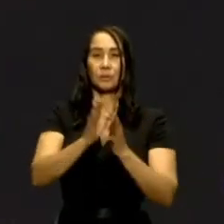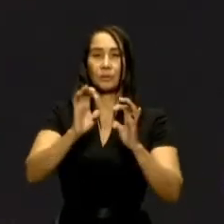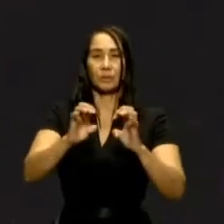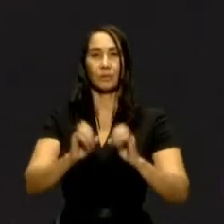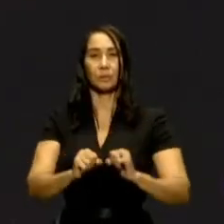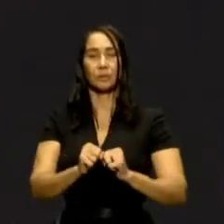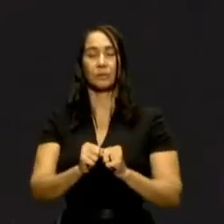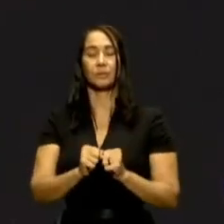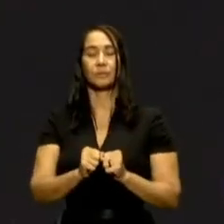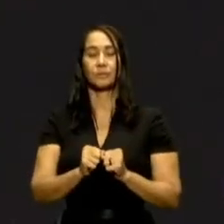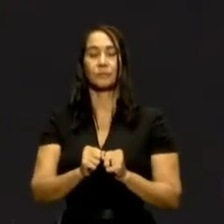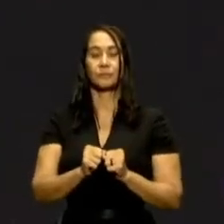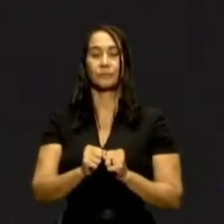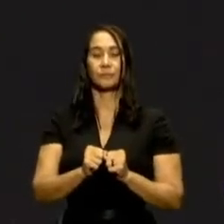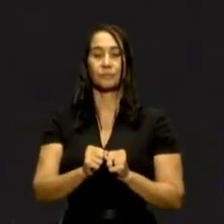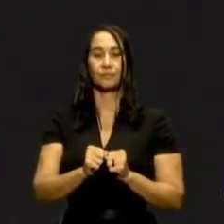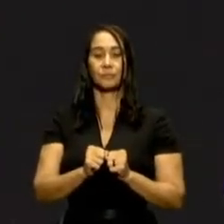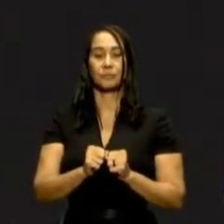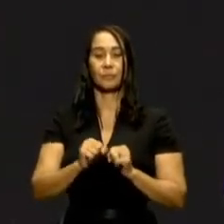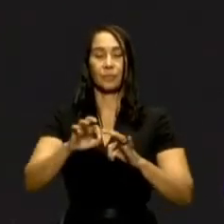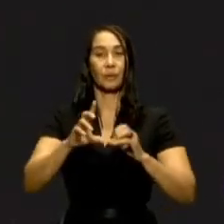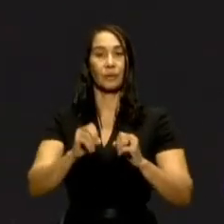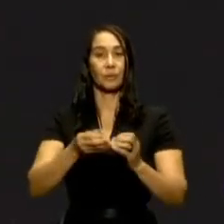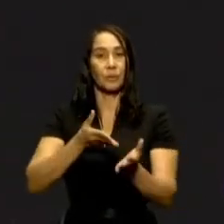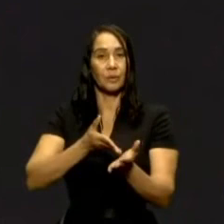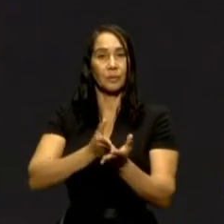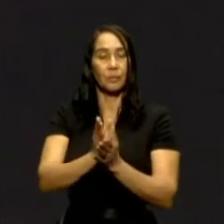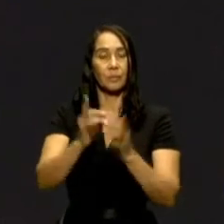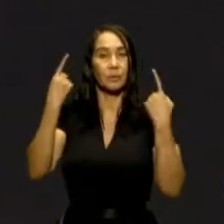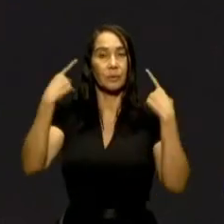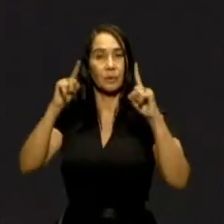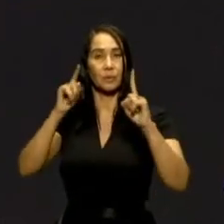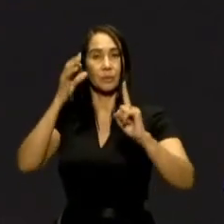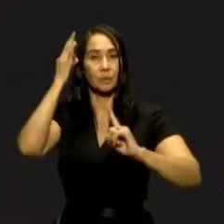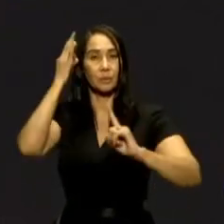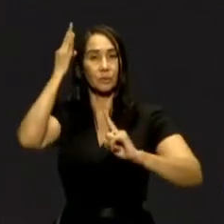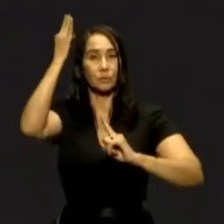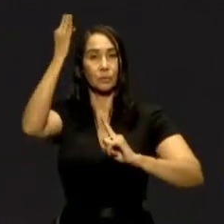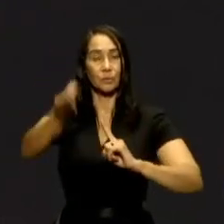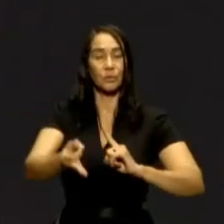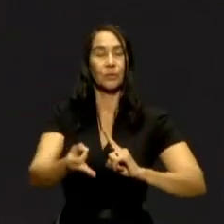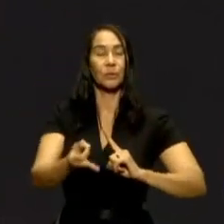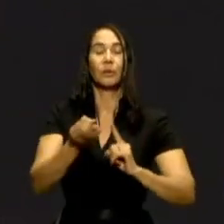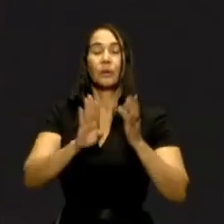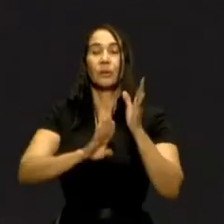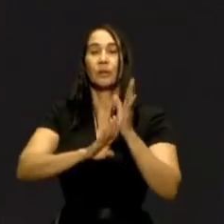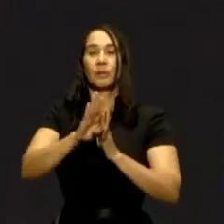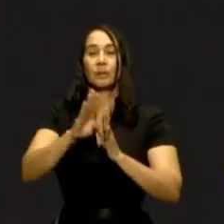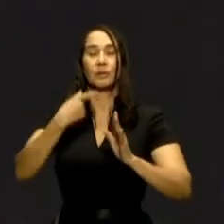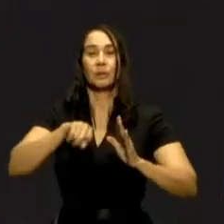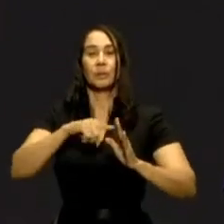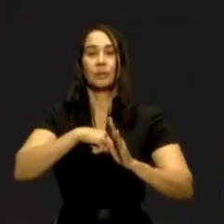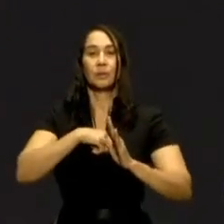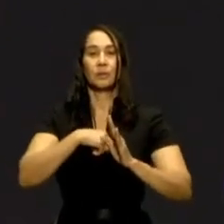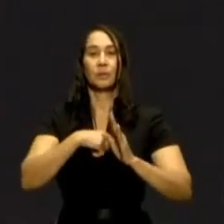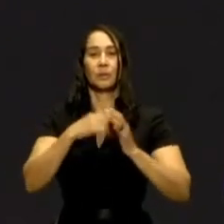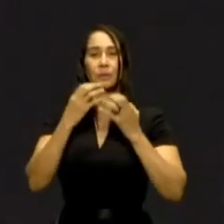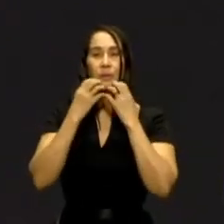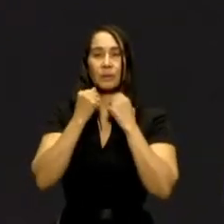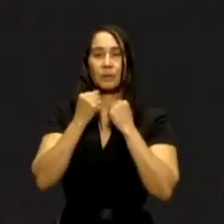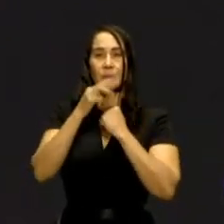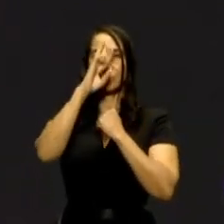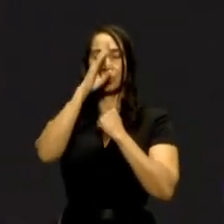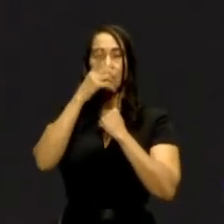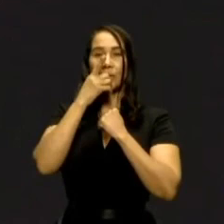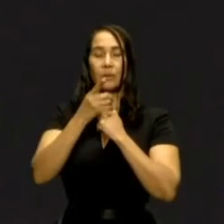de calidad que les permita alcanzar sus sueños y contribuir al desarrollo de nuestra amada y querida